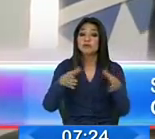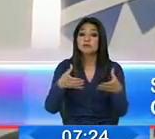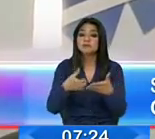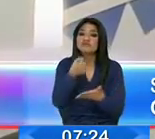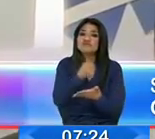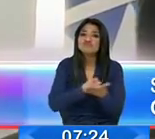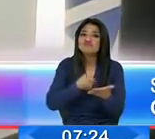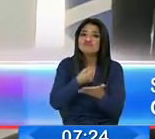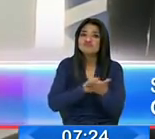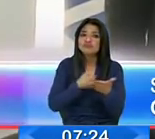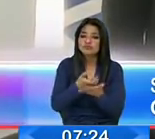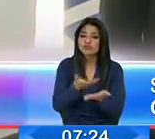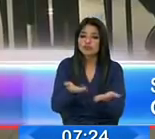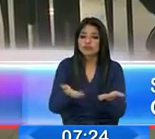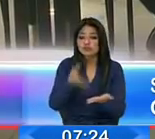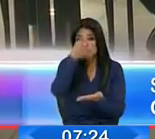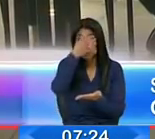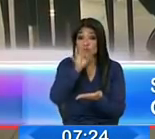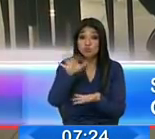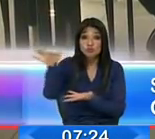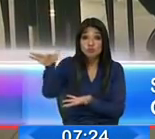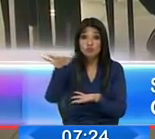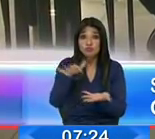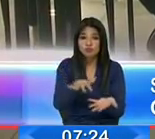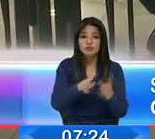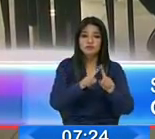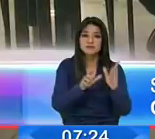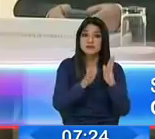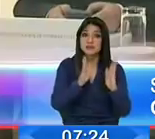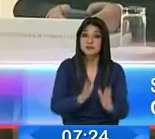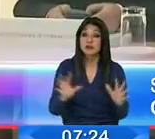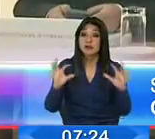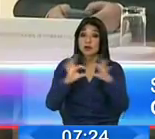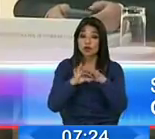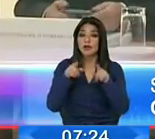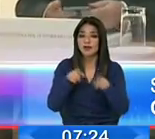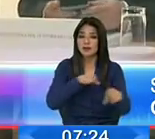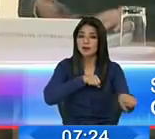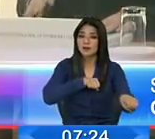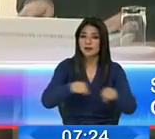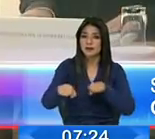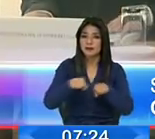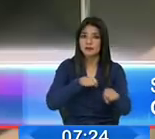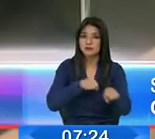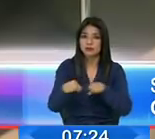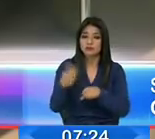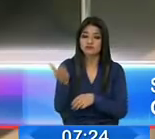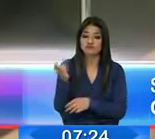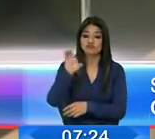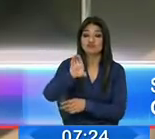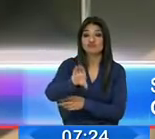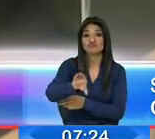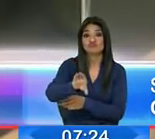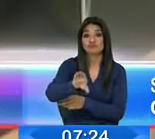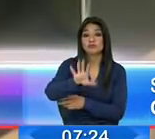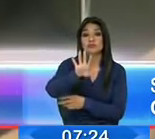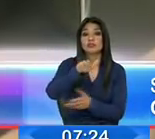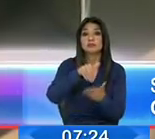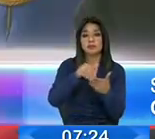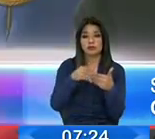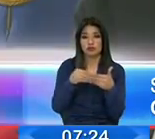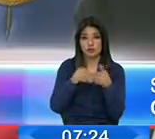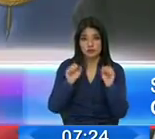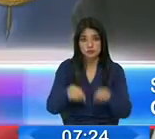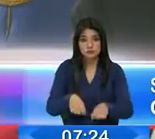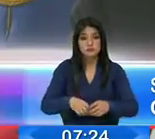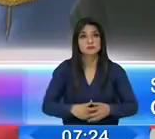Tráfico Ilícito de Bienes Culturales, integrado por varios ministerios, fue quien realizó la gestión con una inversión aproximada de $5,000.